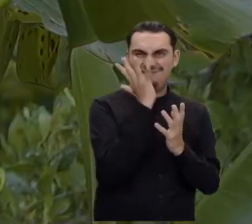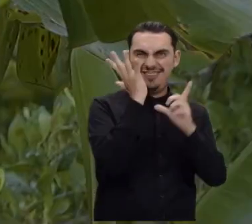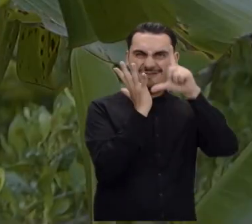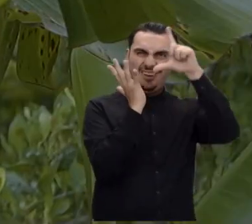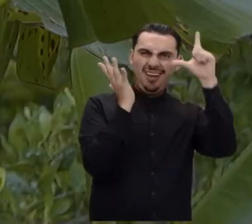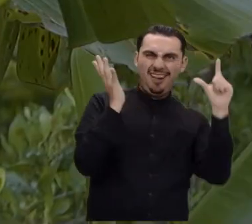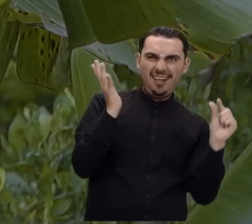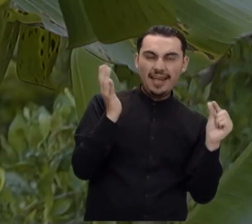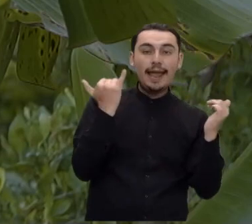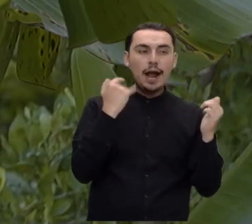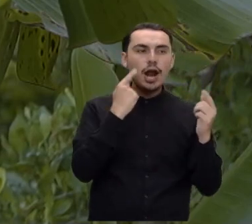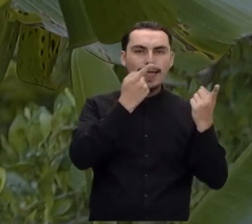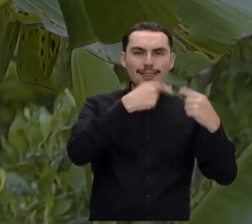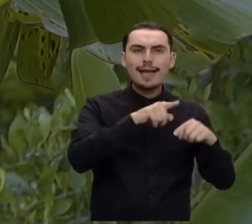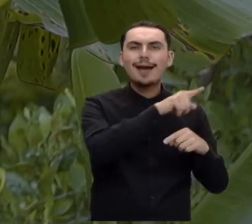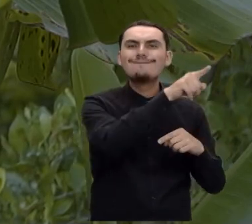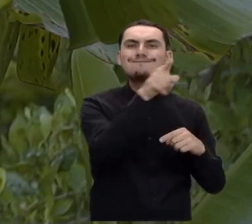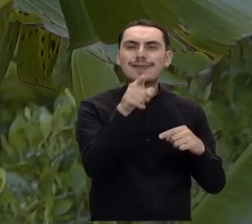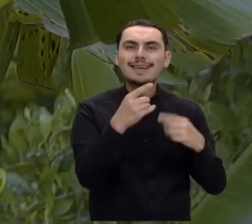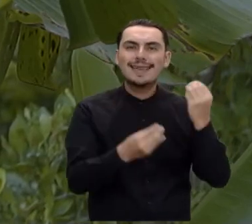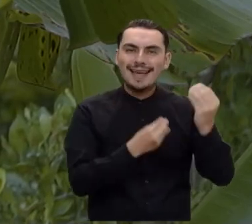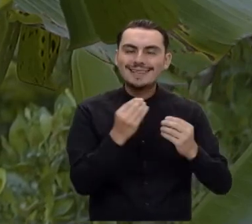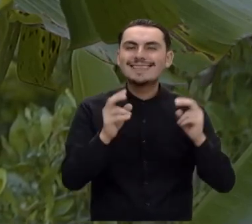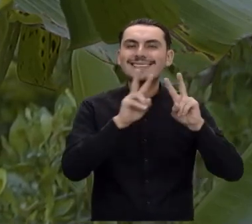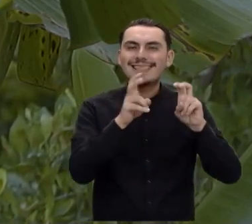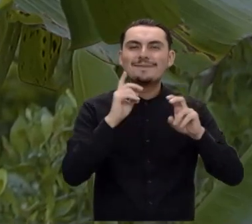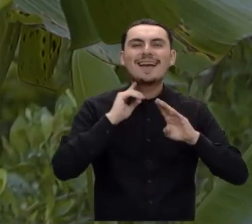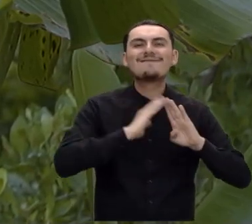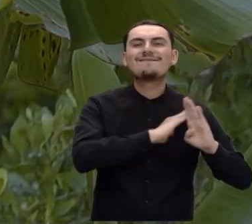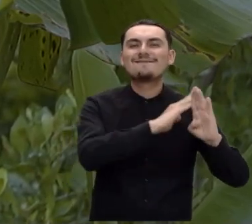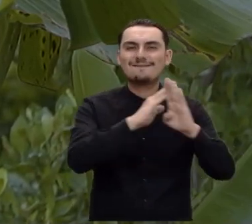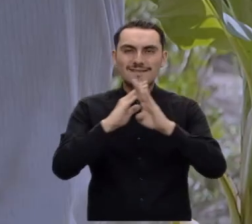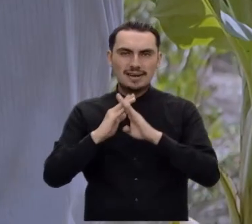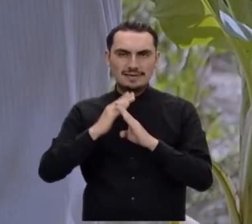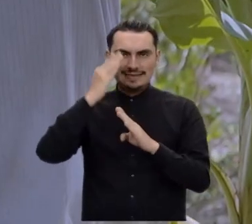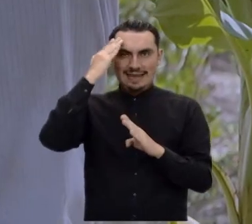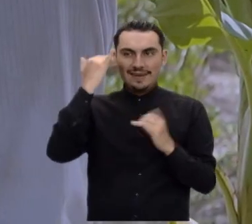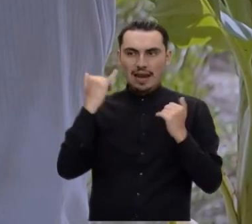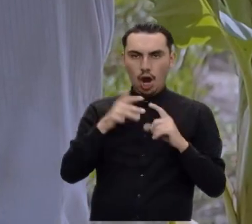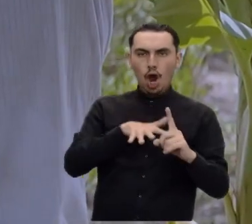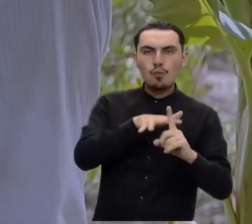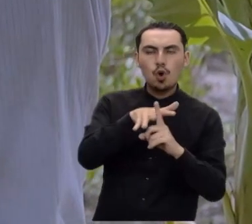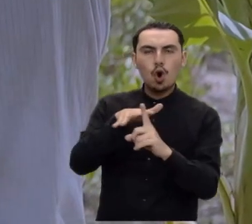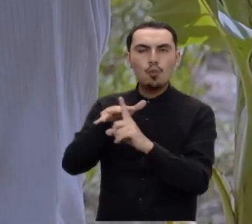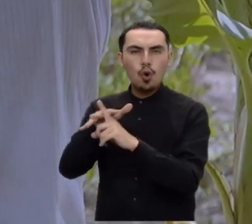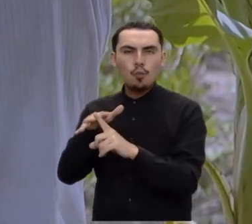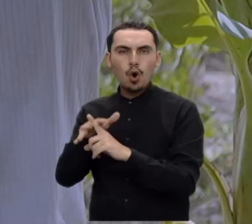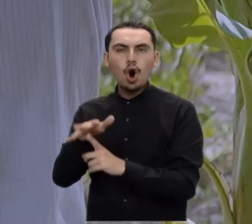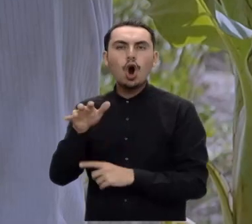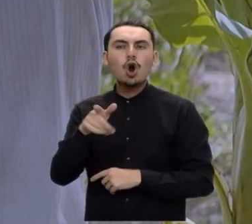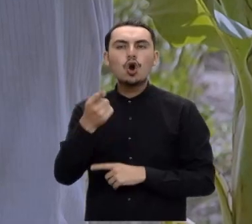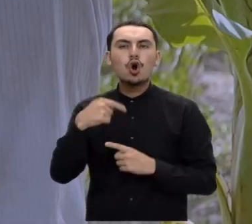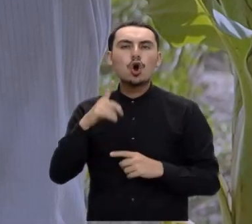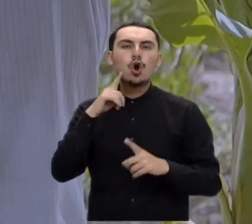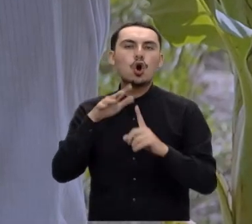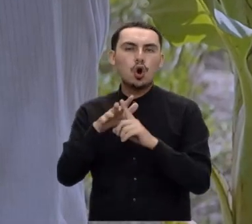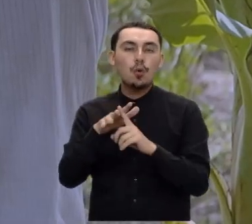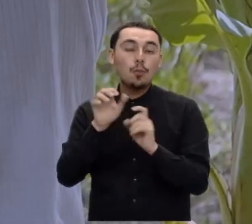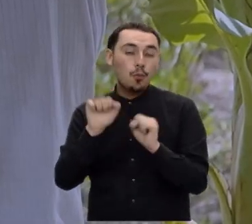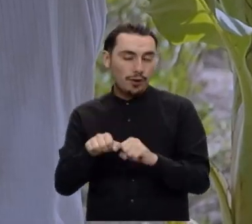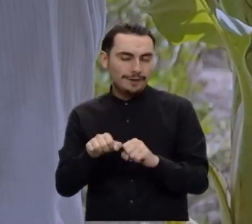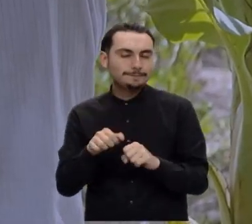y estamos en este momento en un tema de prevención del ingreso de la enfermedad por raza 4